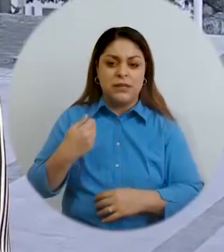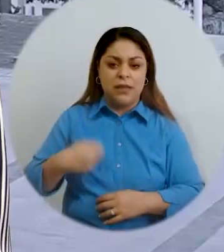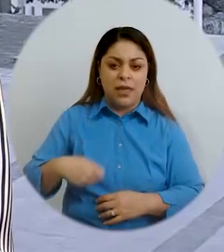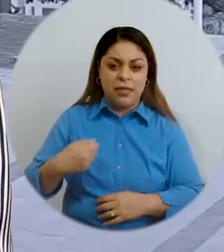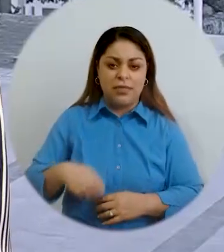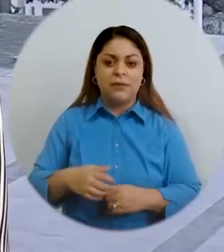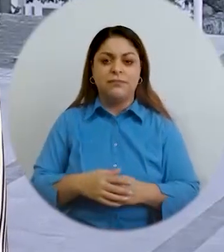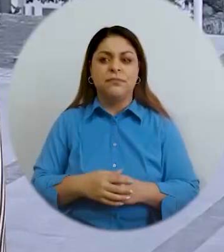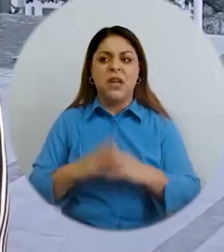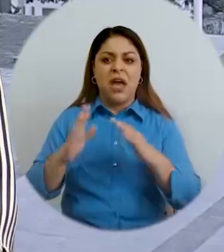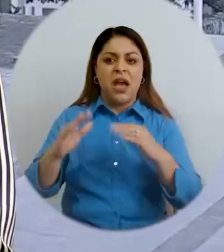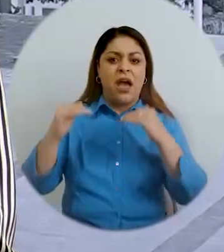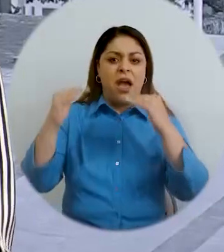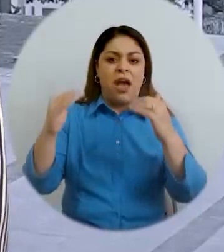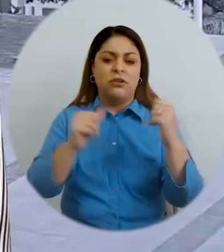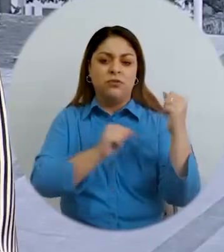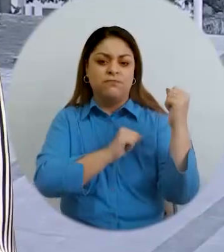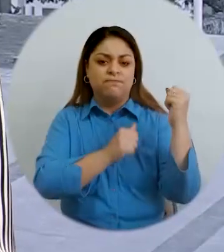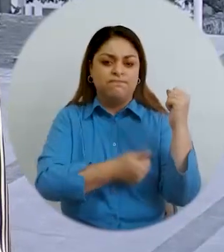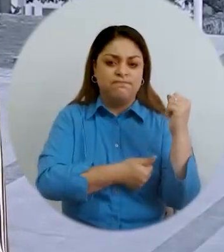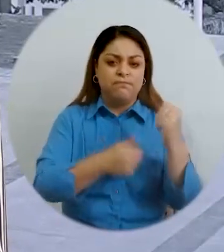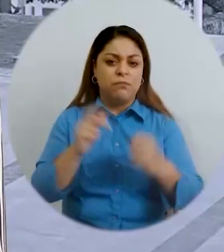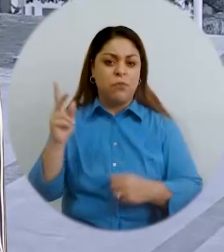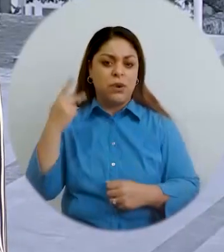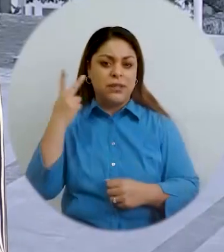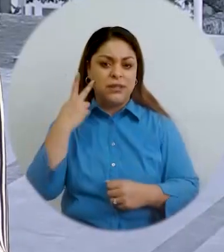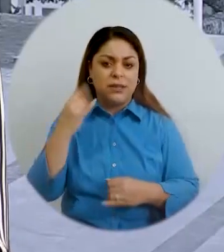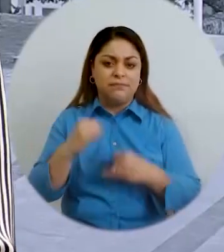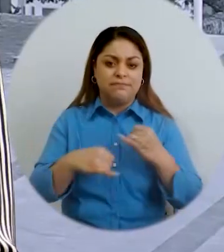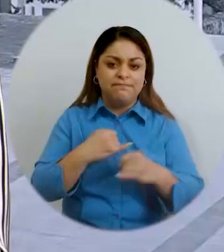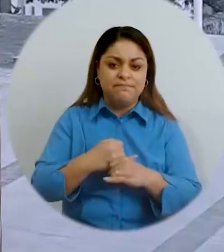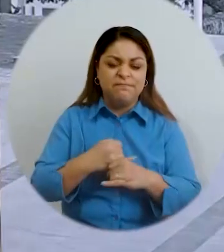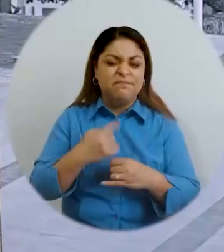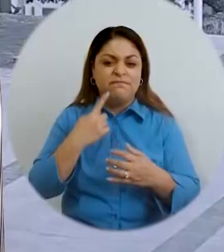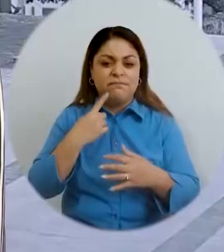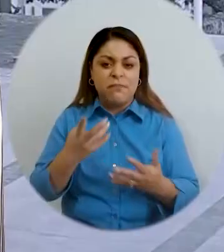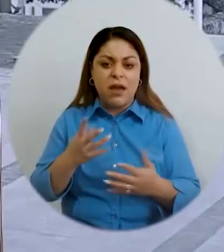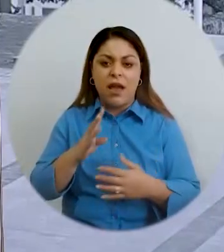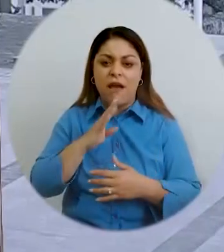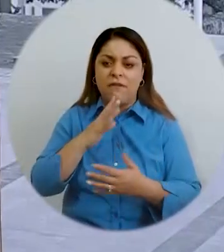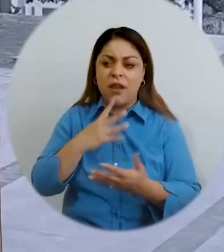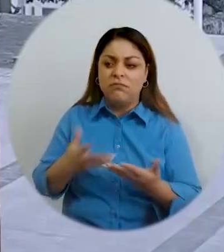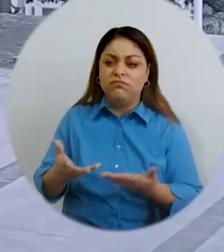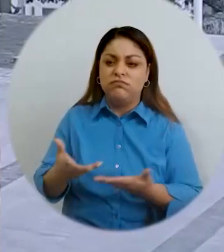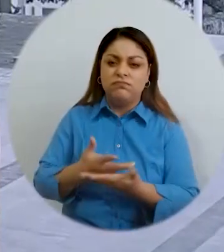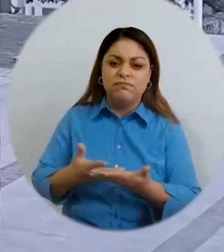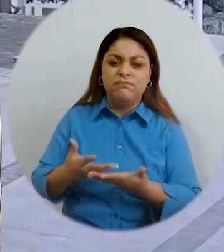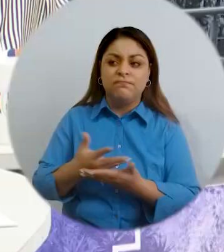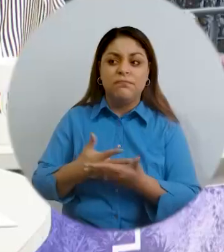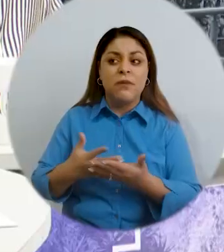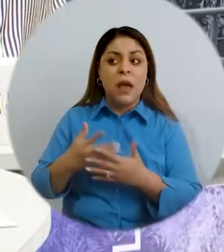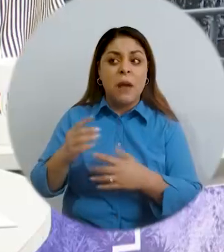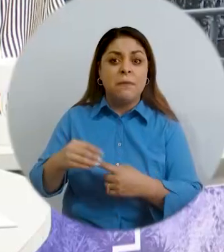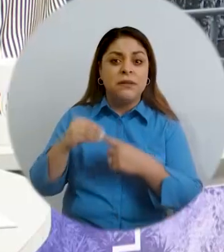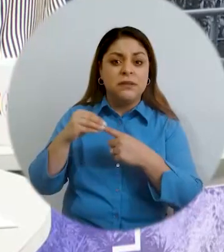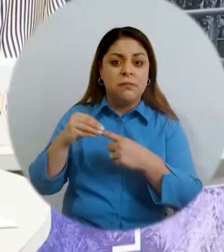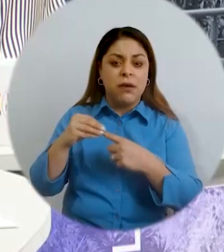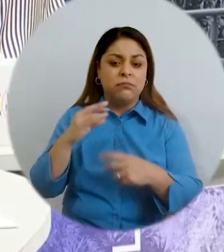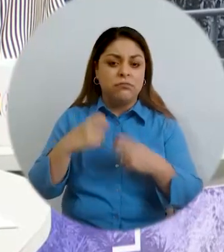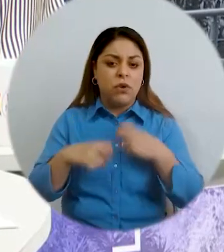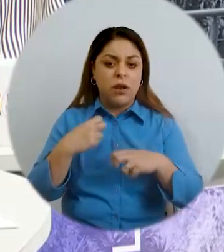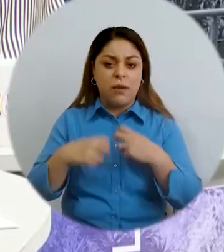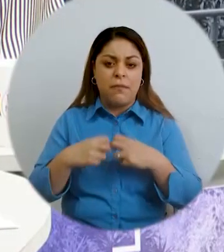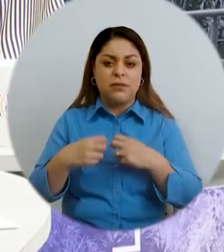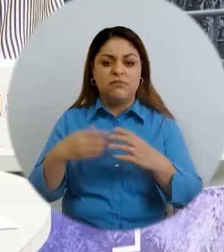presidentes, donde se reúnen altos mandos de la política internacional para hablar de los principales problemas que aquejan